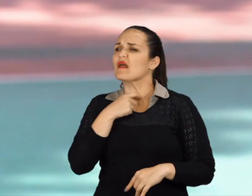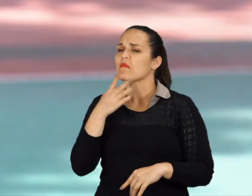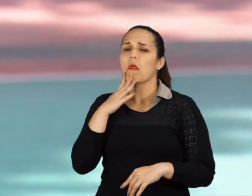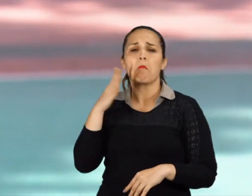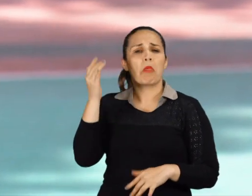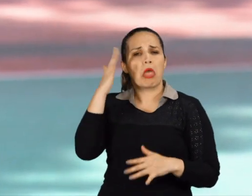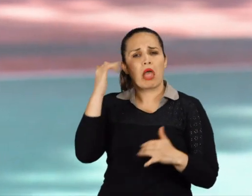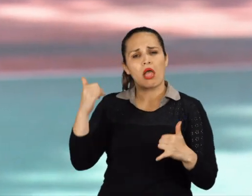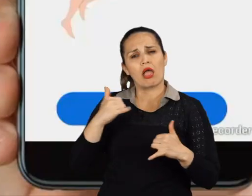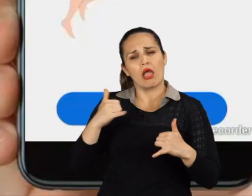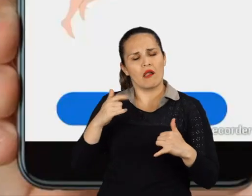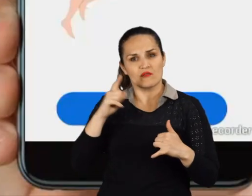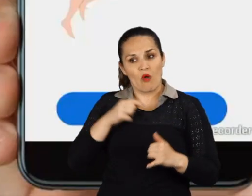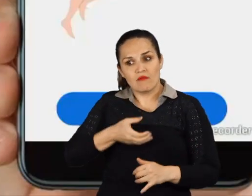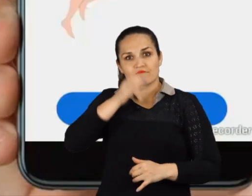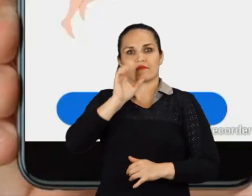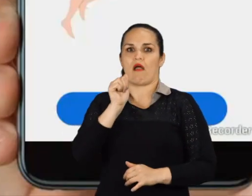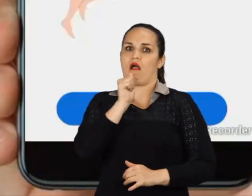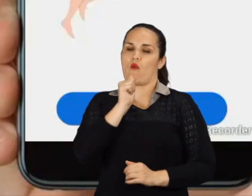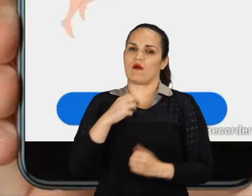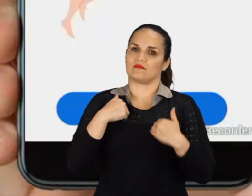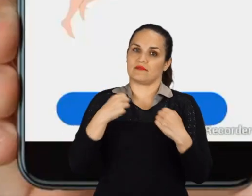una vida saludable.